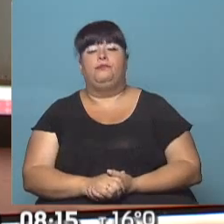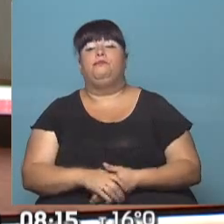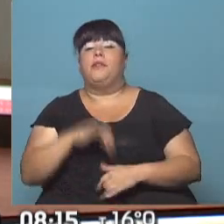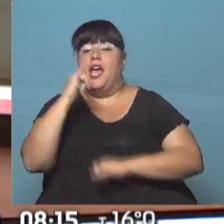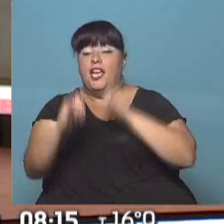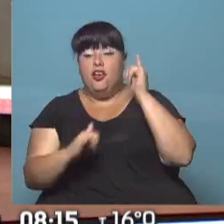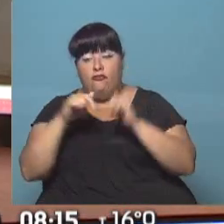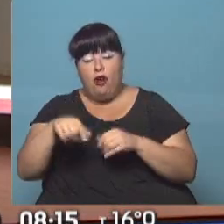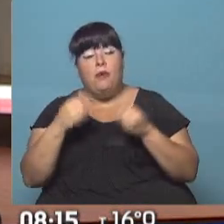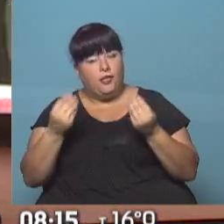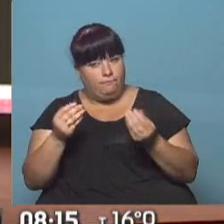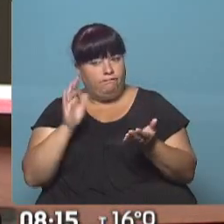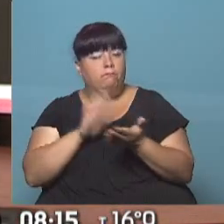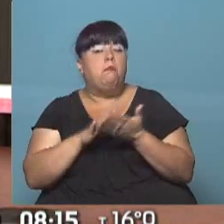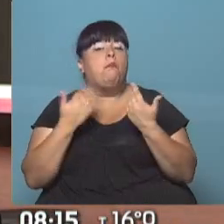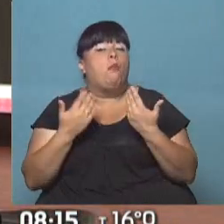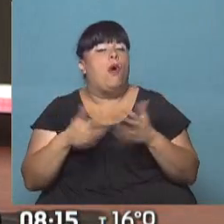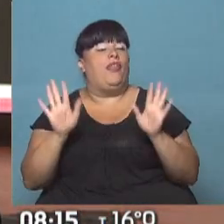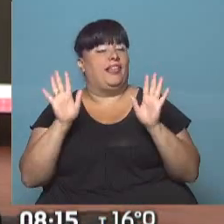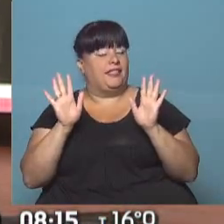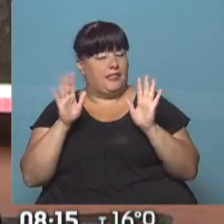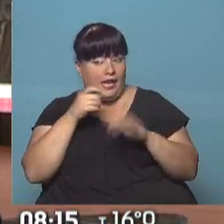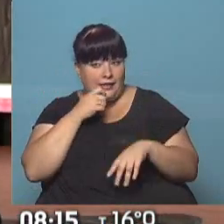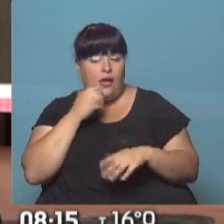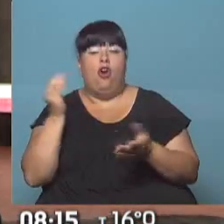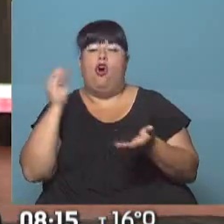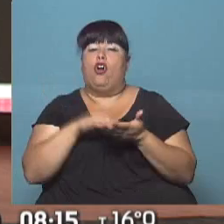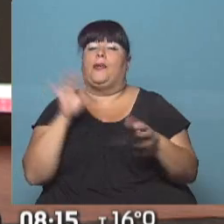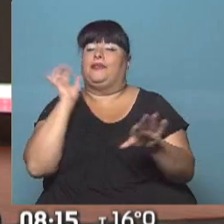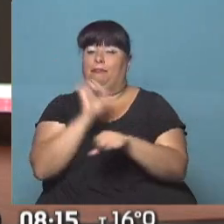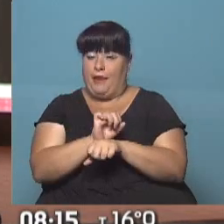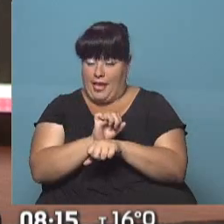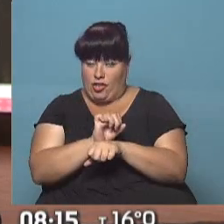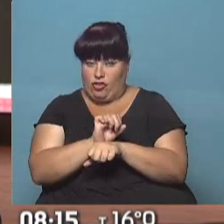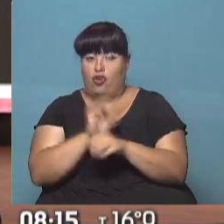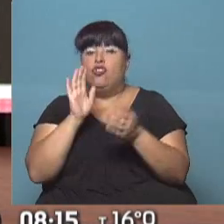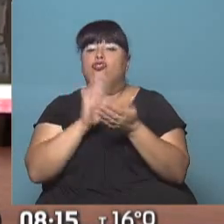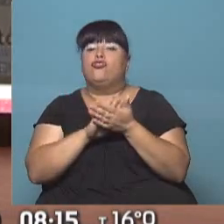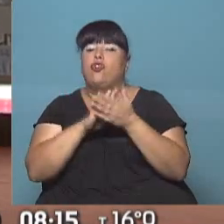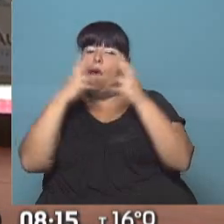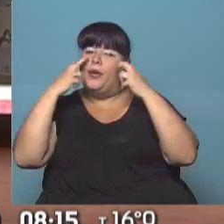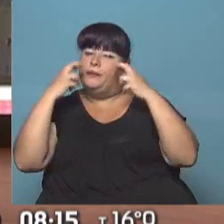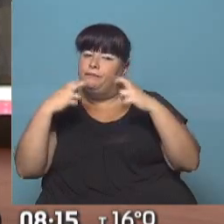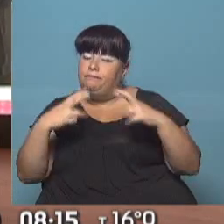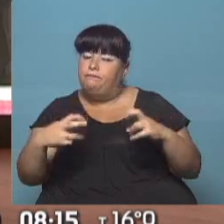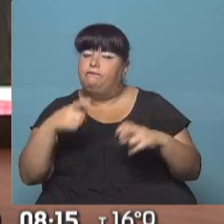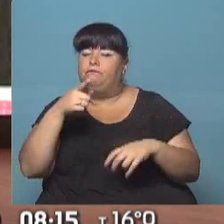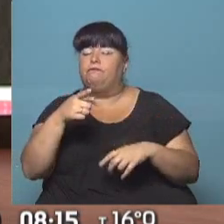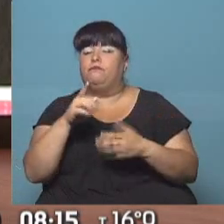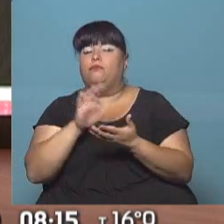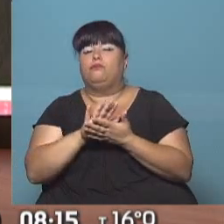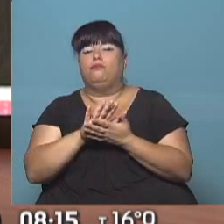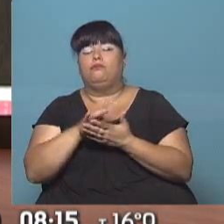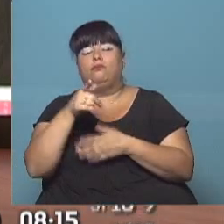y la información indica que podrían producirse nuevas detenciones en la causa donde se está investigando lo que